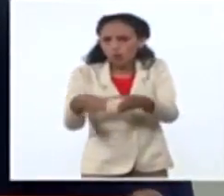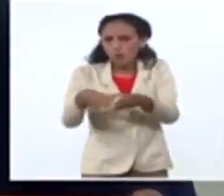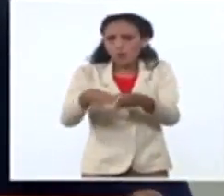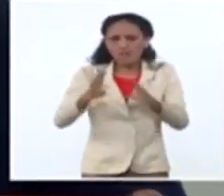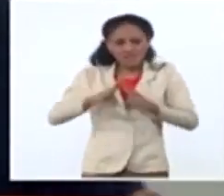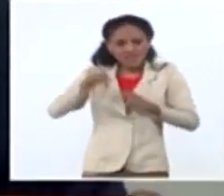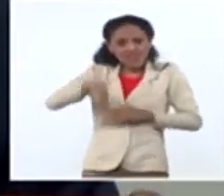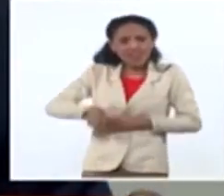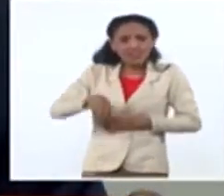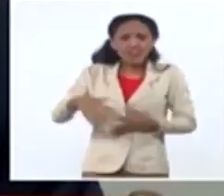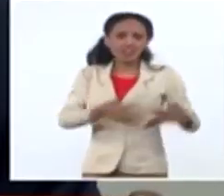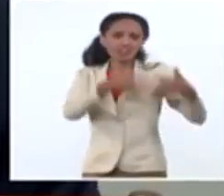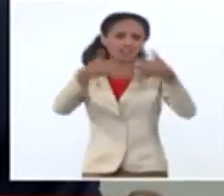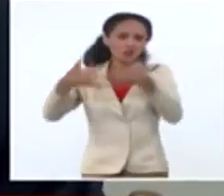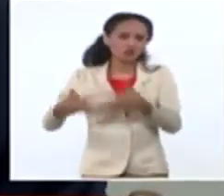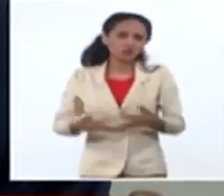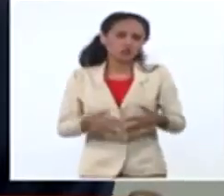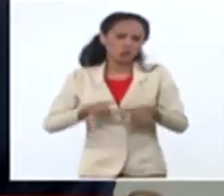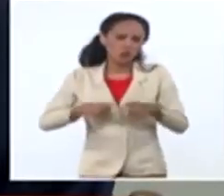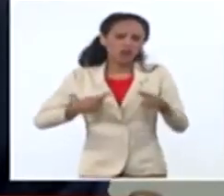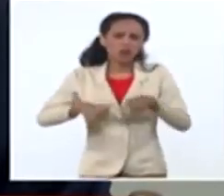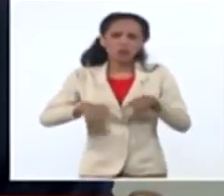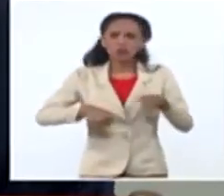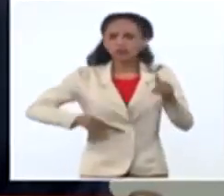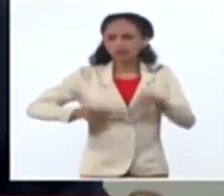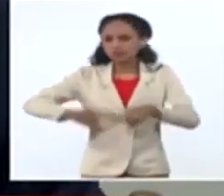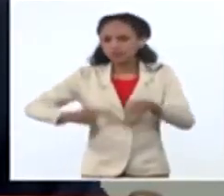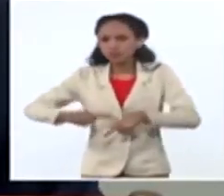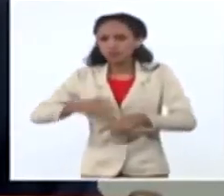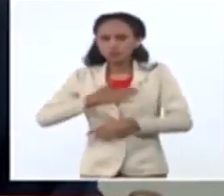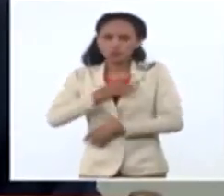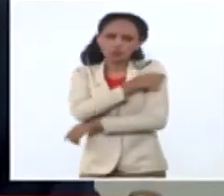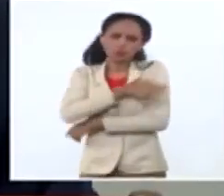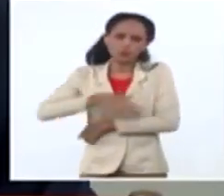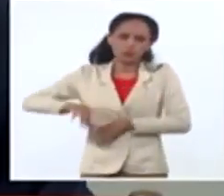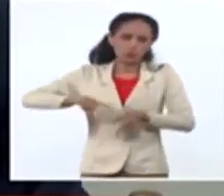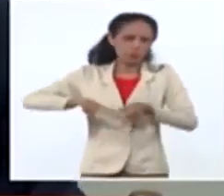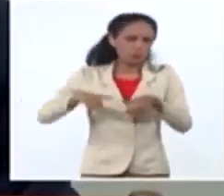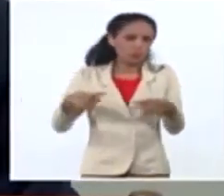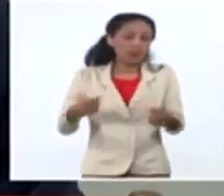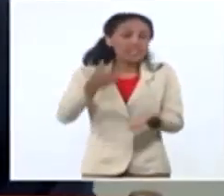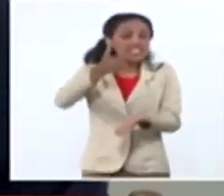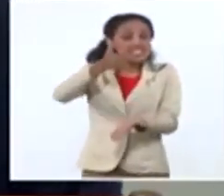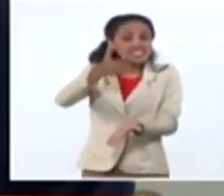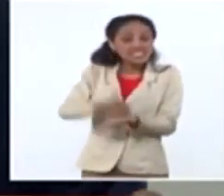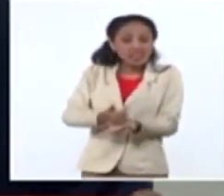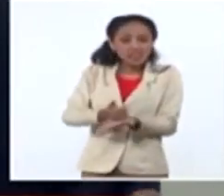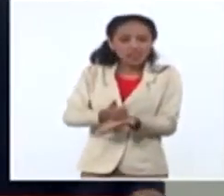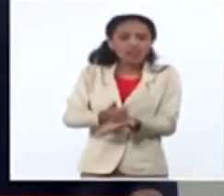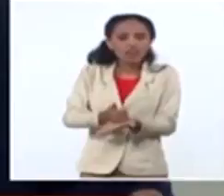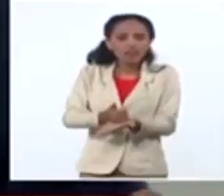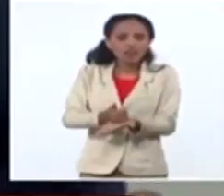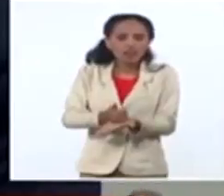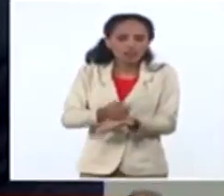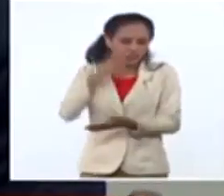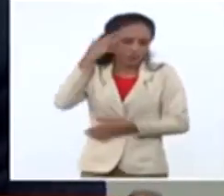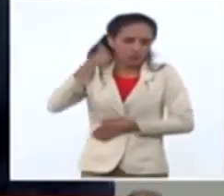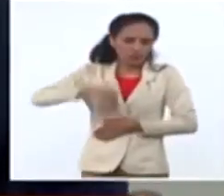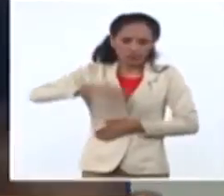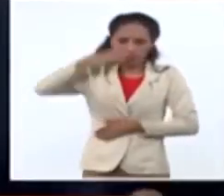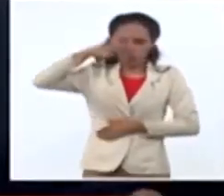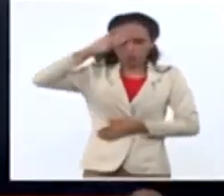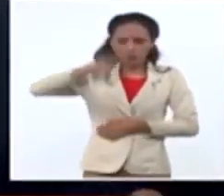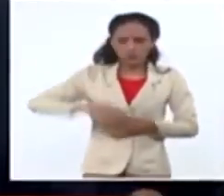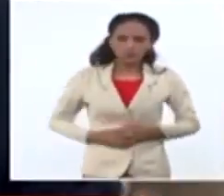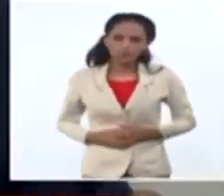a actos terroristas contra nuestro pueblo y contra sedes diplomáticas.